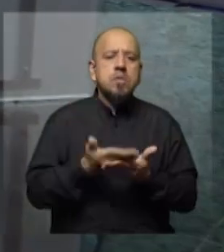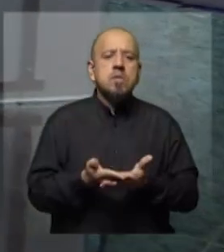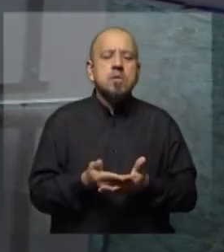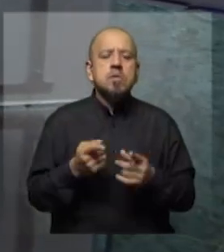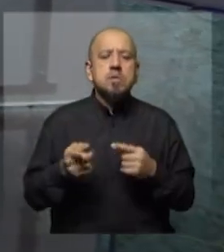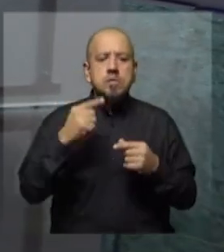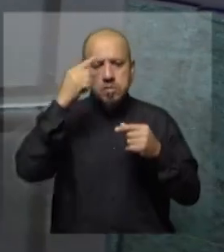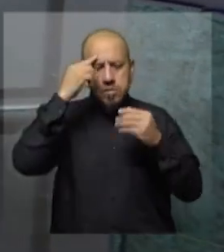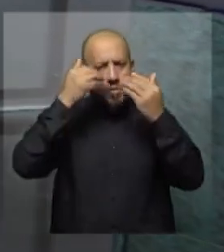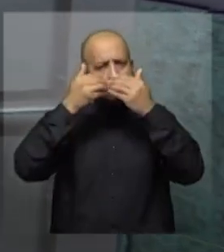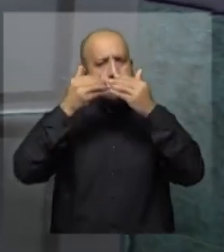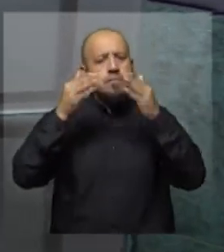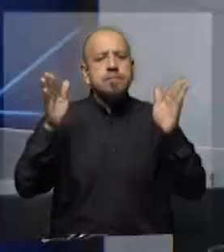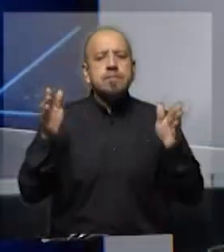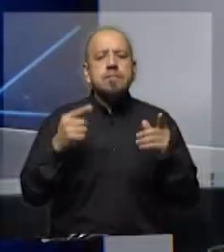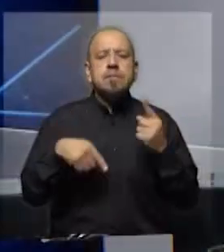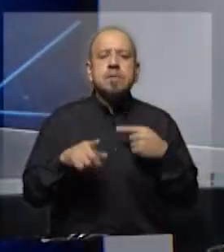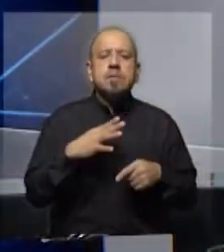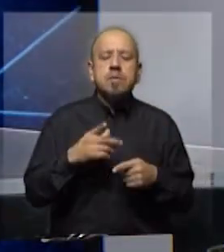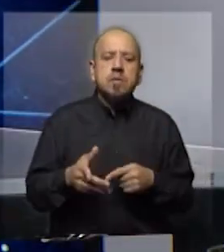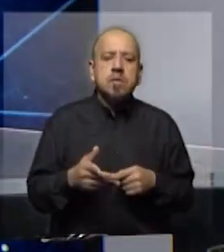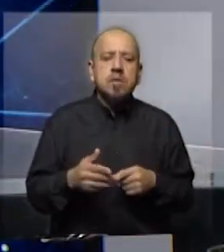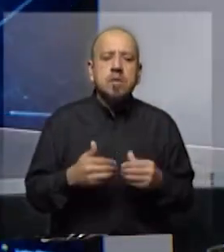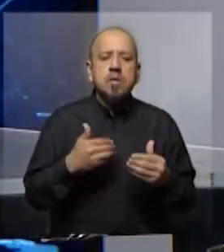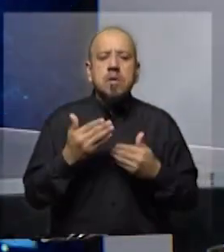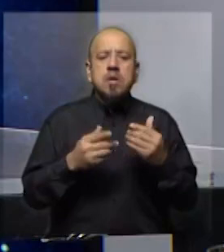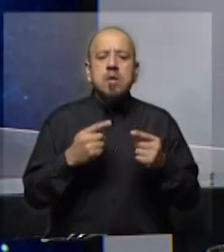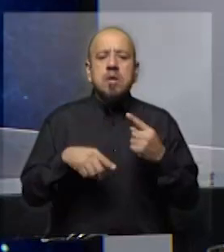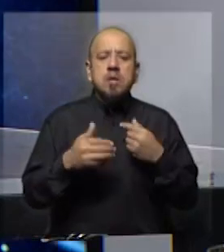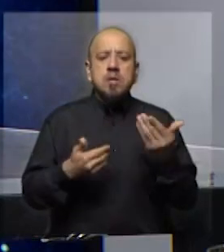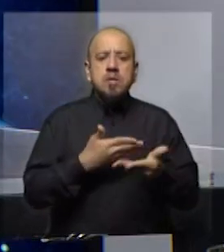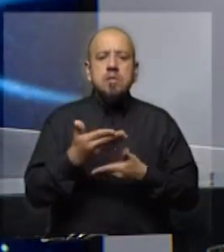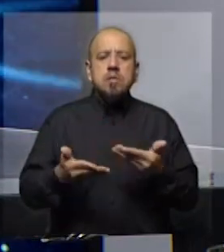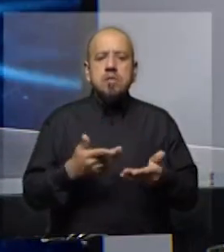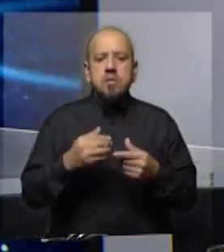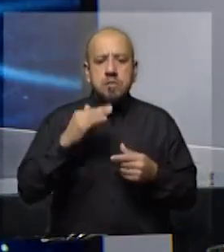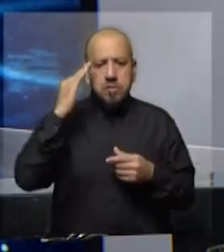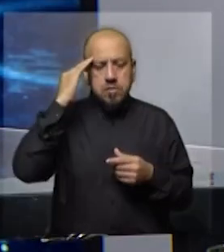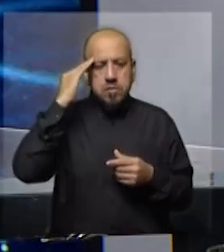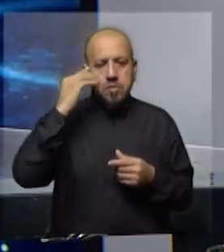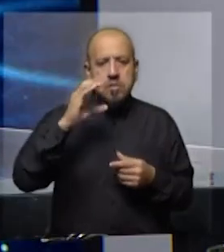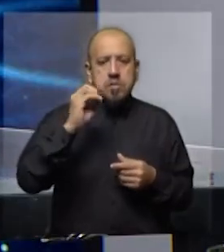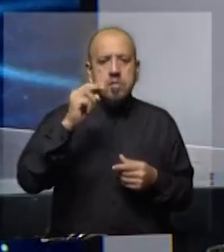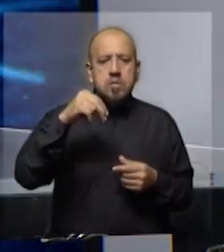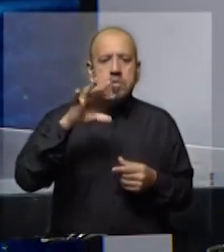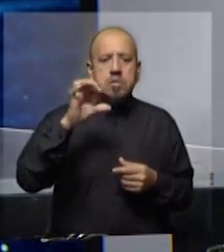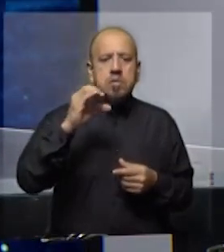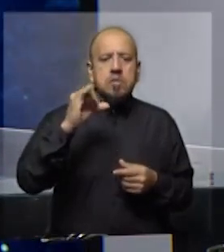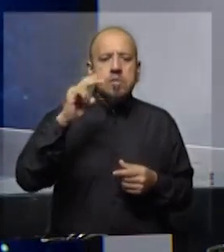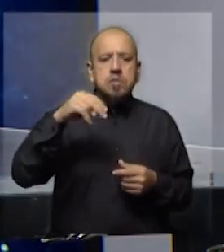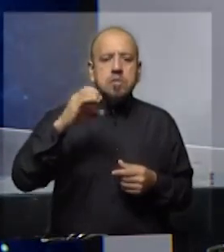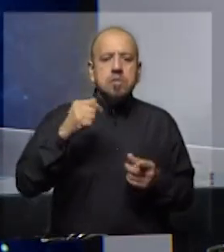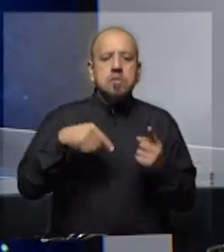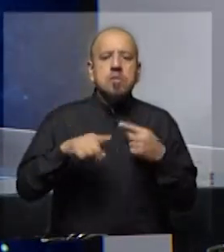esa cuestión abierta y plural siempre en transición no en ese fluir de la conciencia como él decía tomando William James la